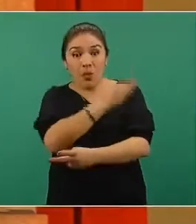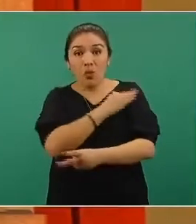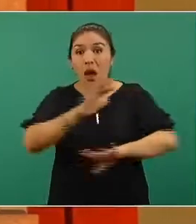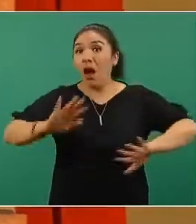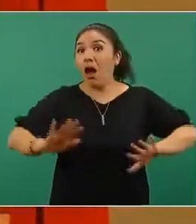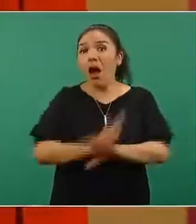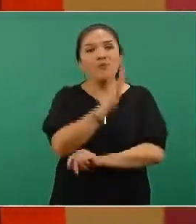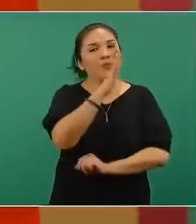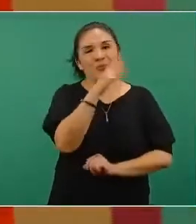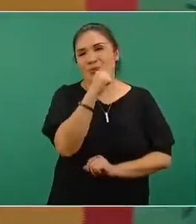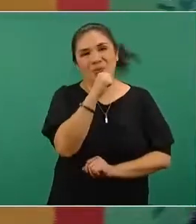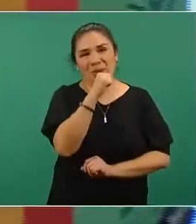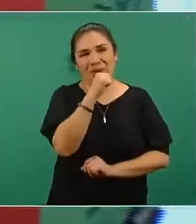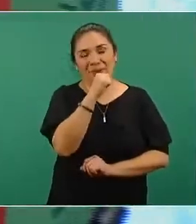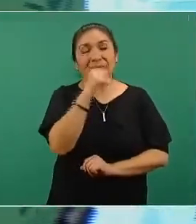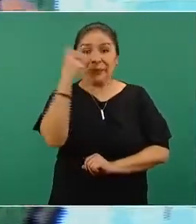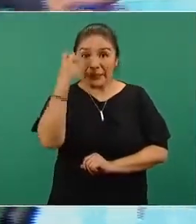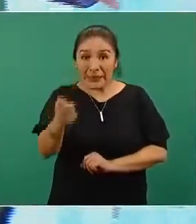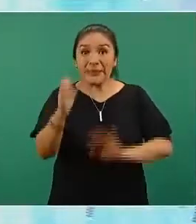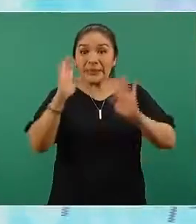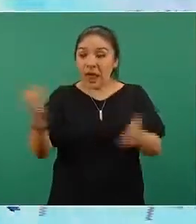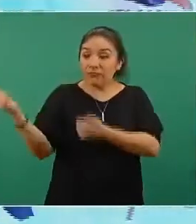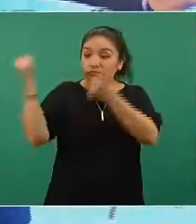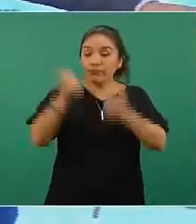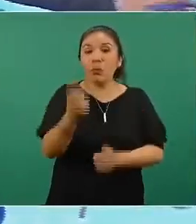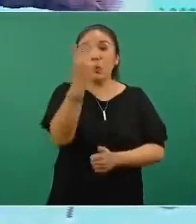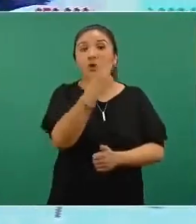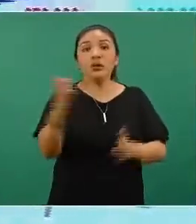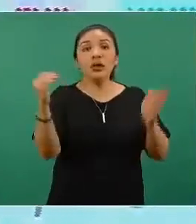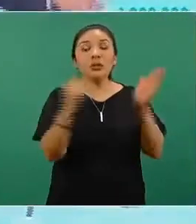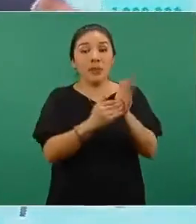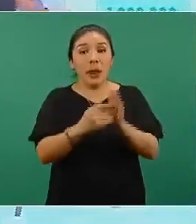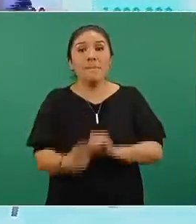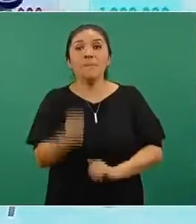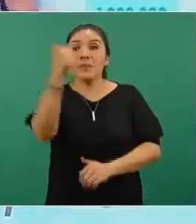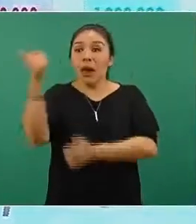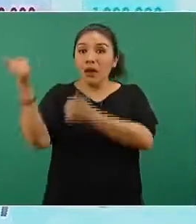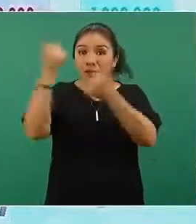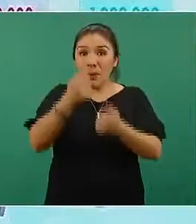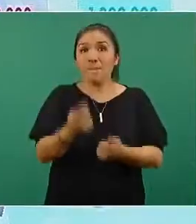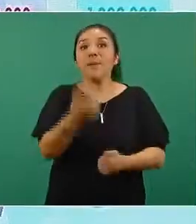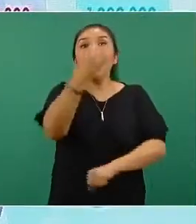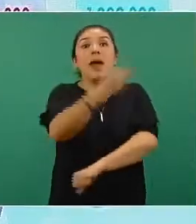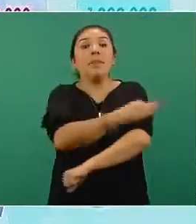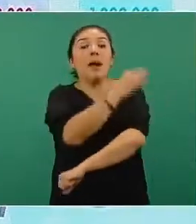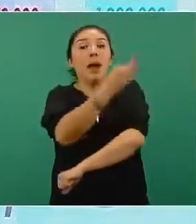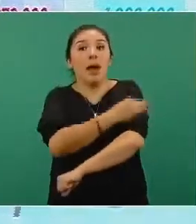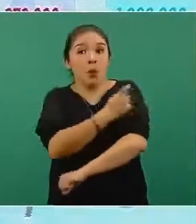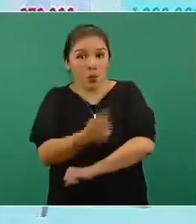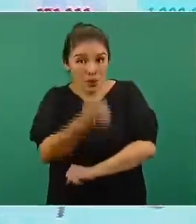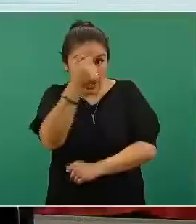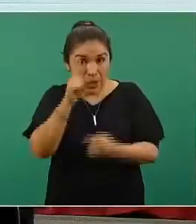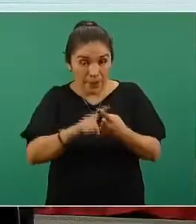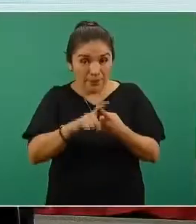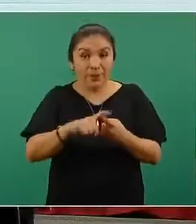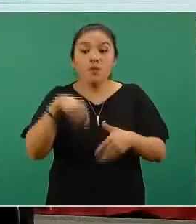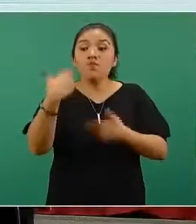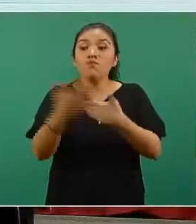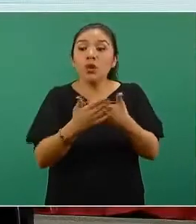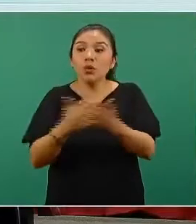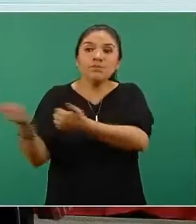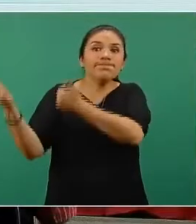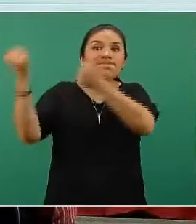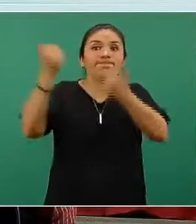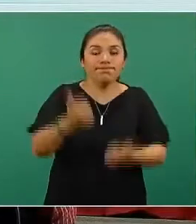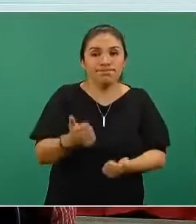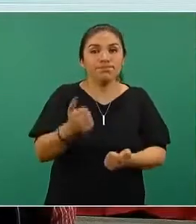intercambiables. Entonces, recibimos 200,000 del primer componente, la primera dosis. Estamos por recibir,